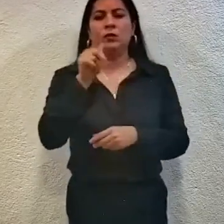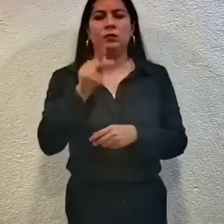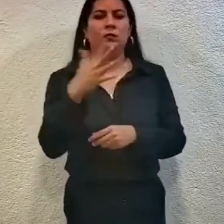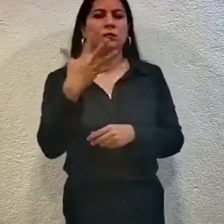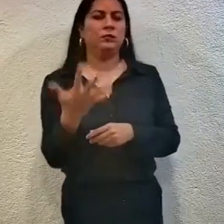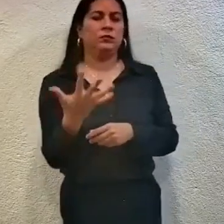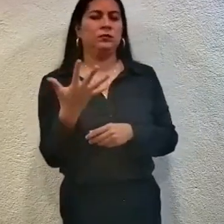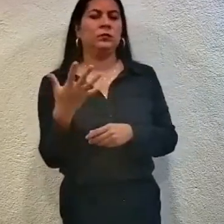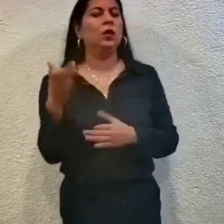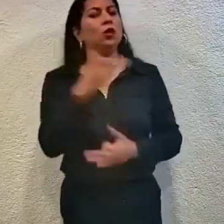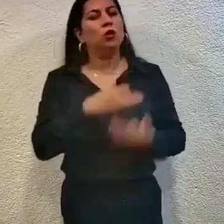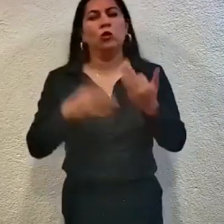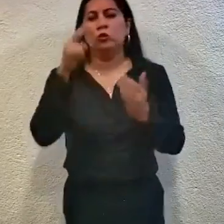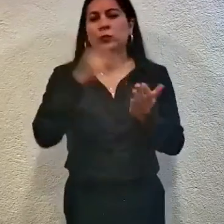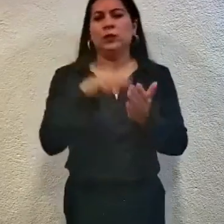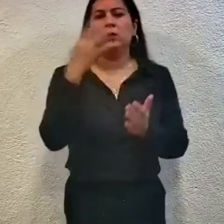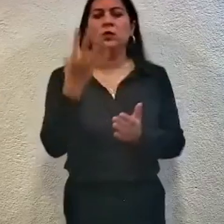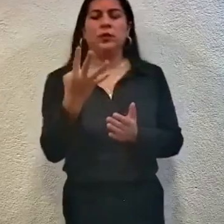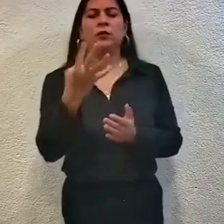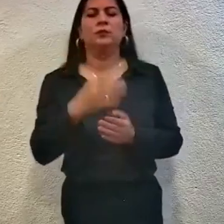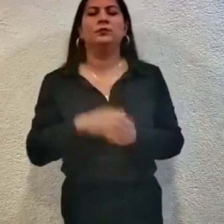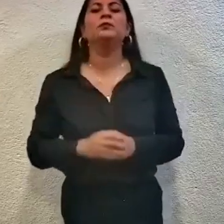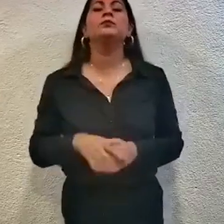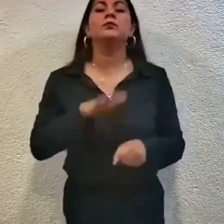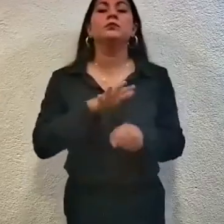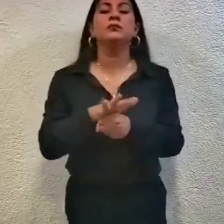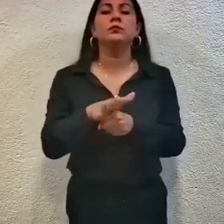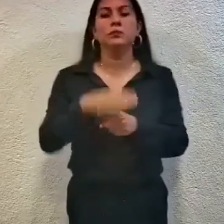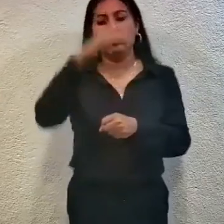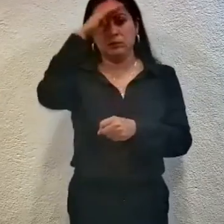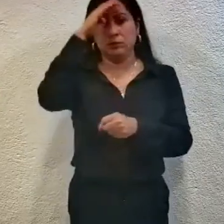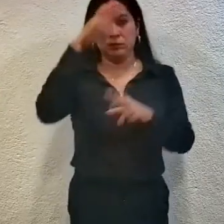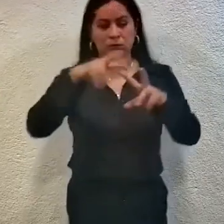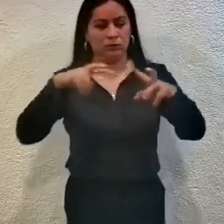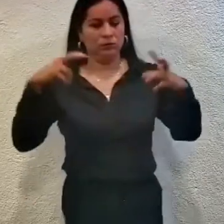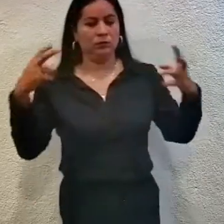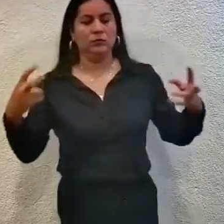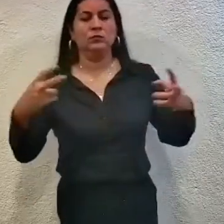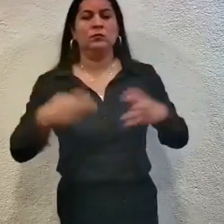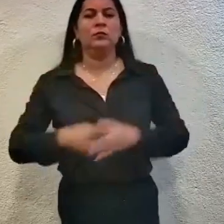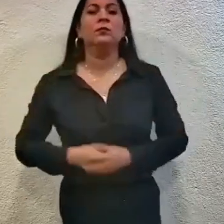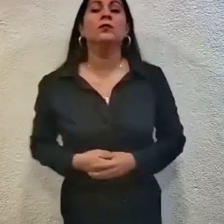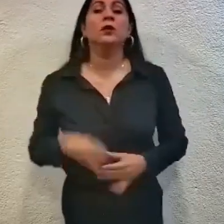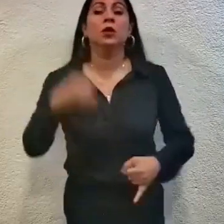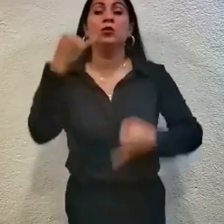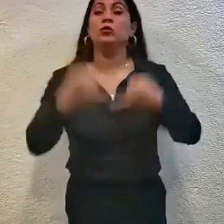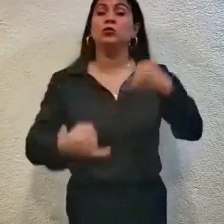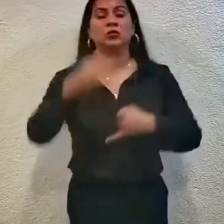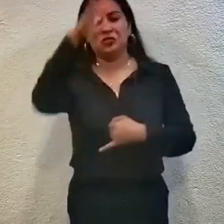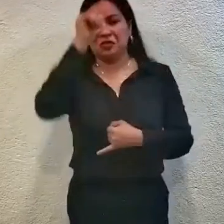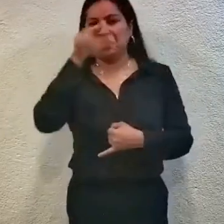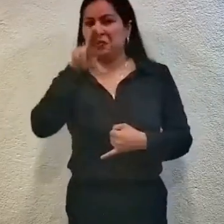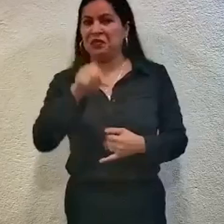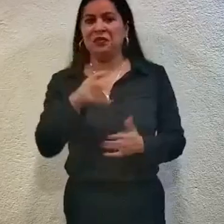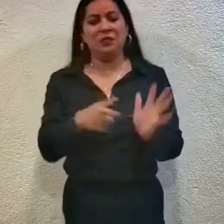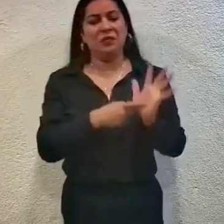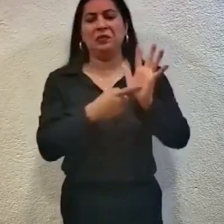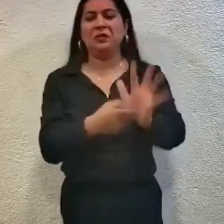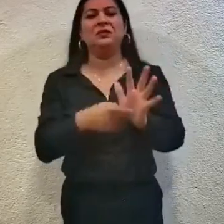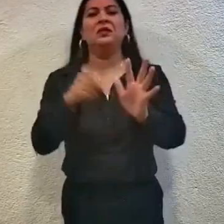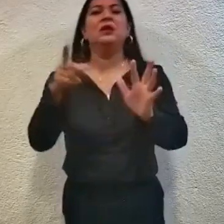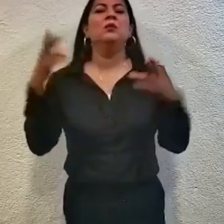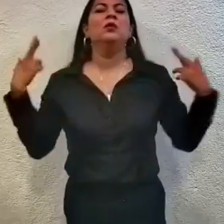185, todos de 2024, el cual se somete a consideración de este Pleno. Los juicios de inconformidad fueron presentados